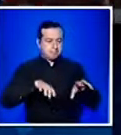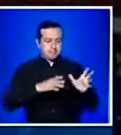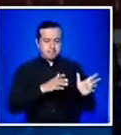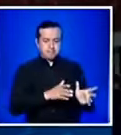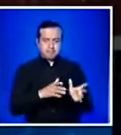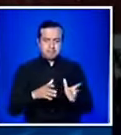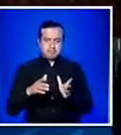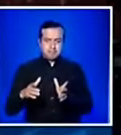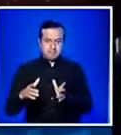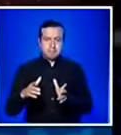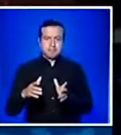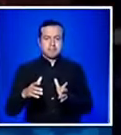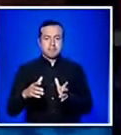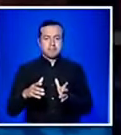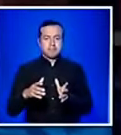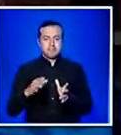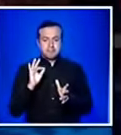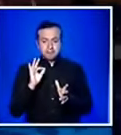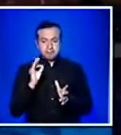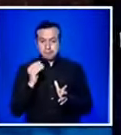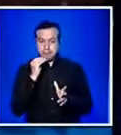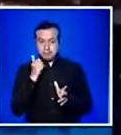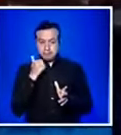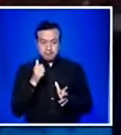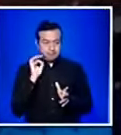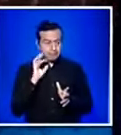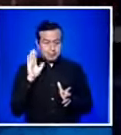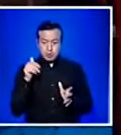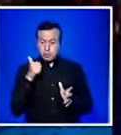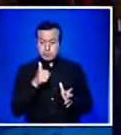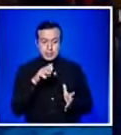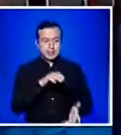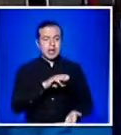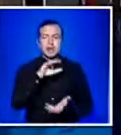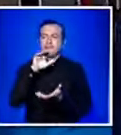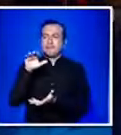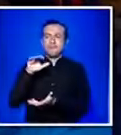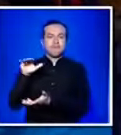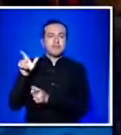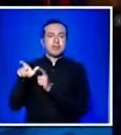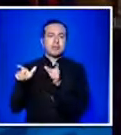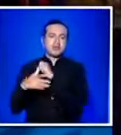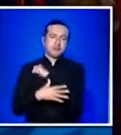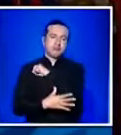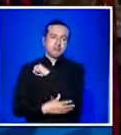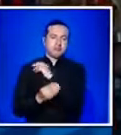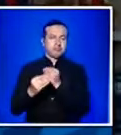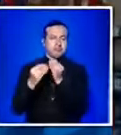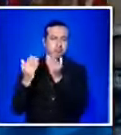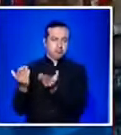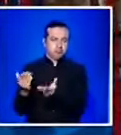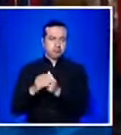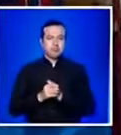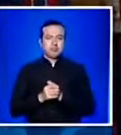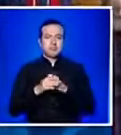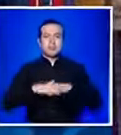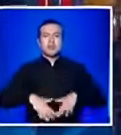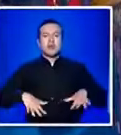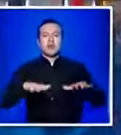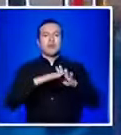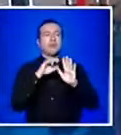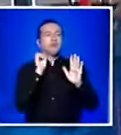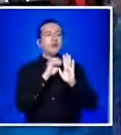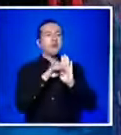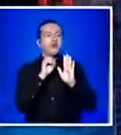separar aquel que está en condiciones aptas para el consumo, para luego poder entregarlo a las personas. personas. En esta parte es el área de almacenamiento